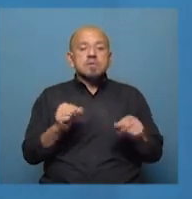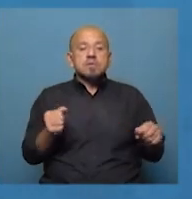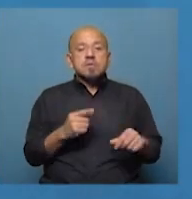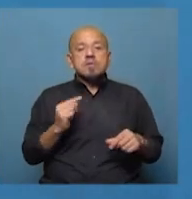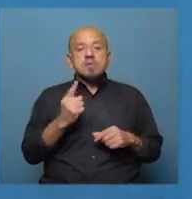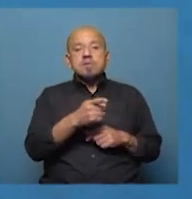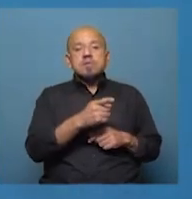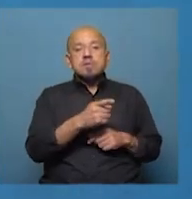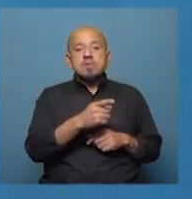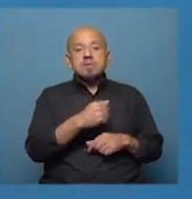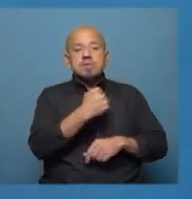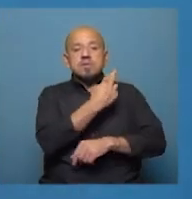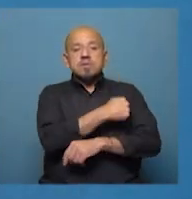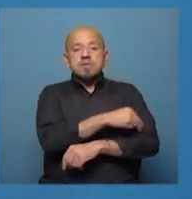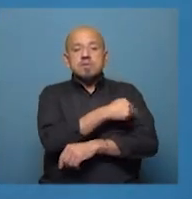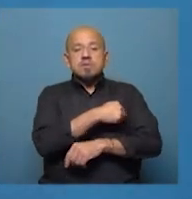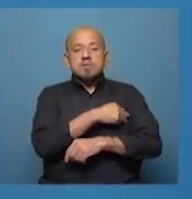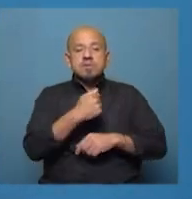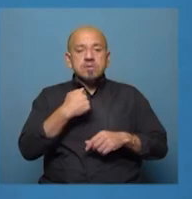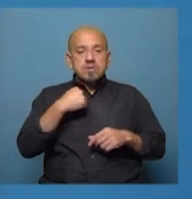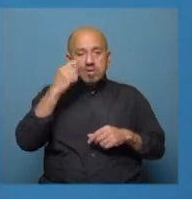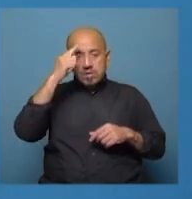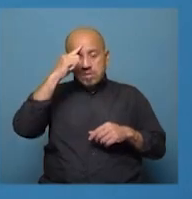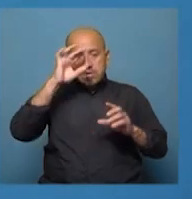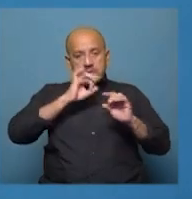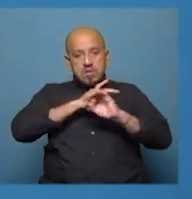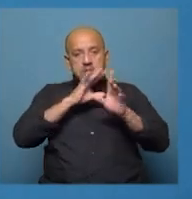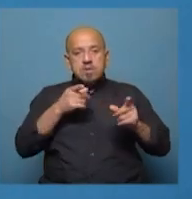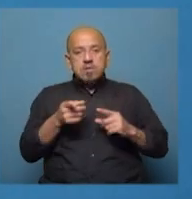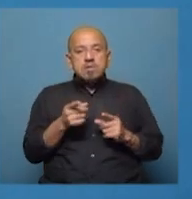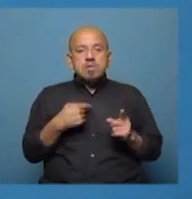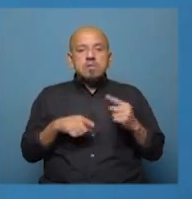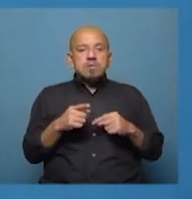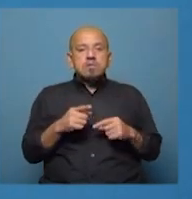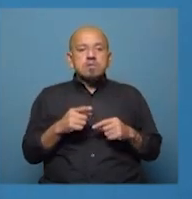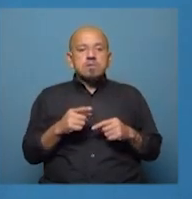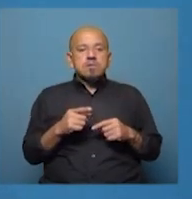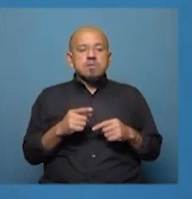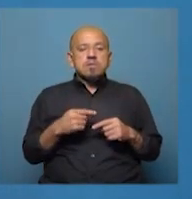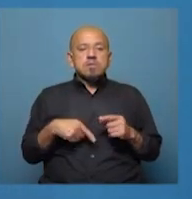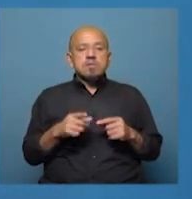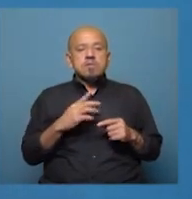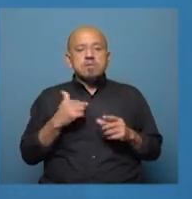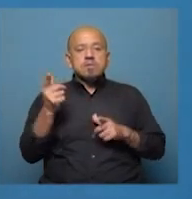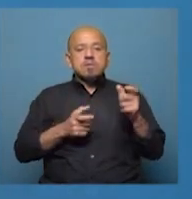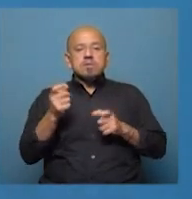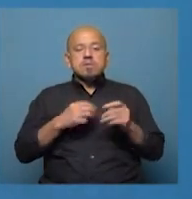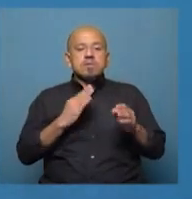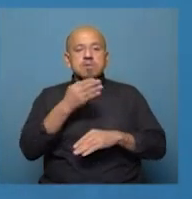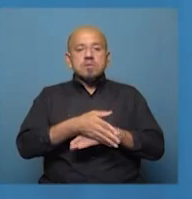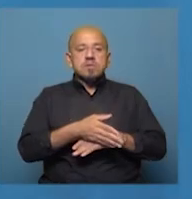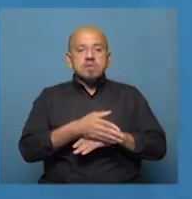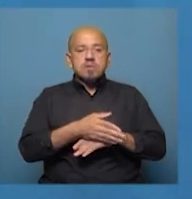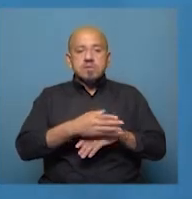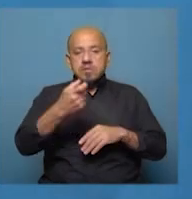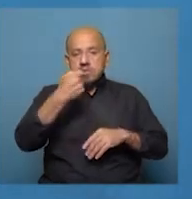farmacia Yo quiero dejar bien claro algo Will me parce primordial que la gente acceda a los medicamentos y si ese es el